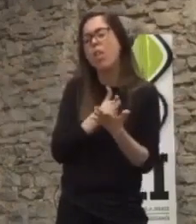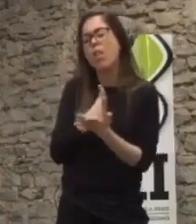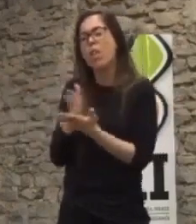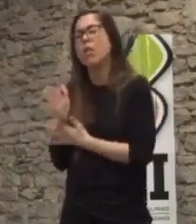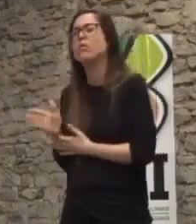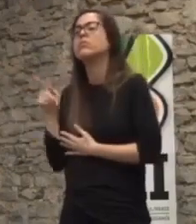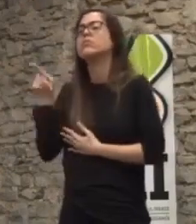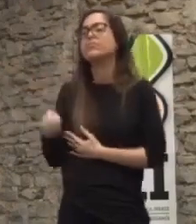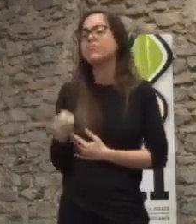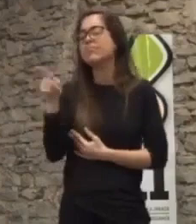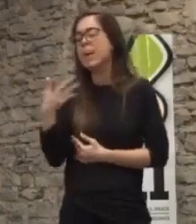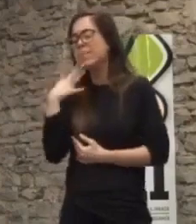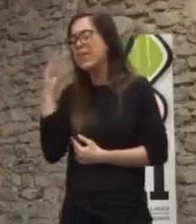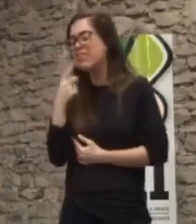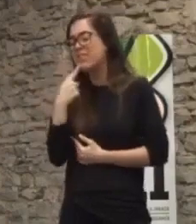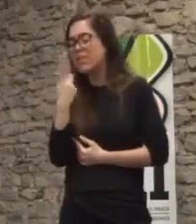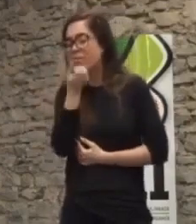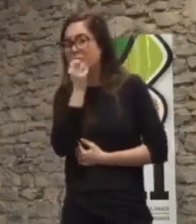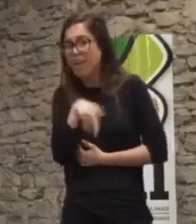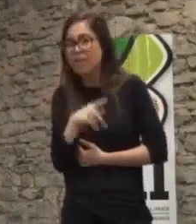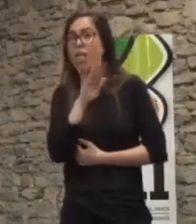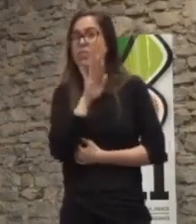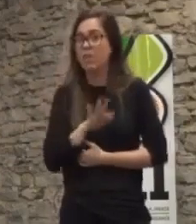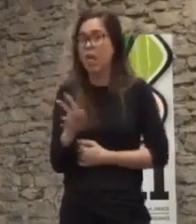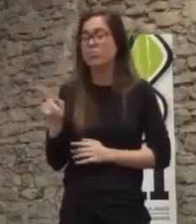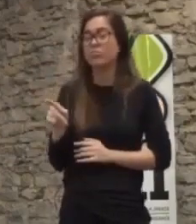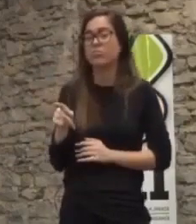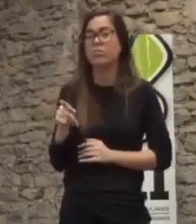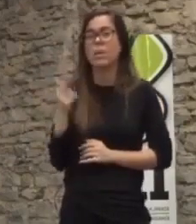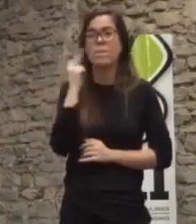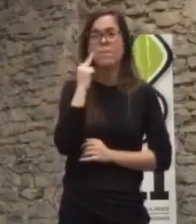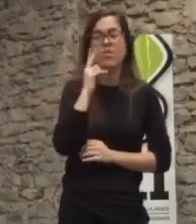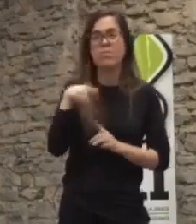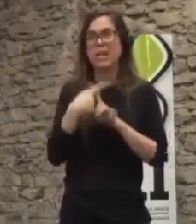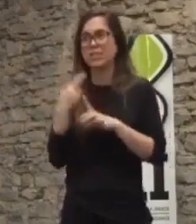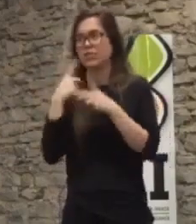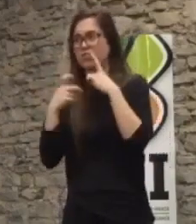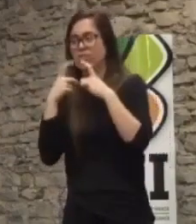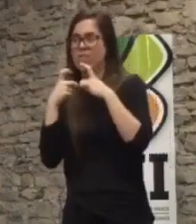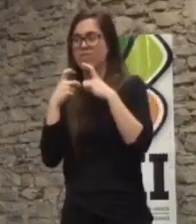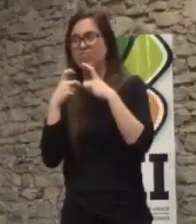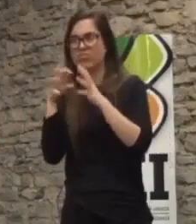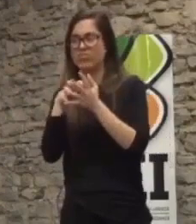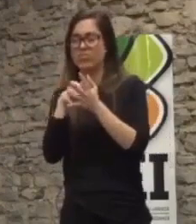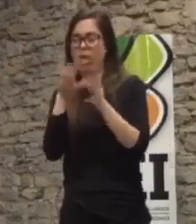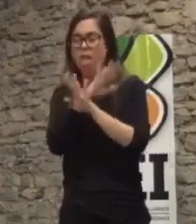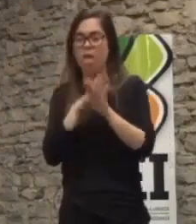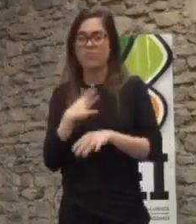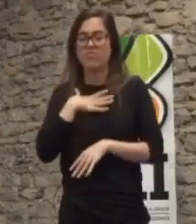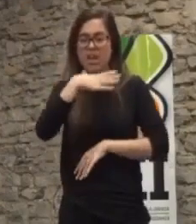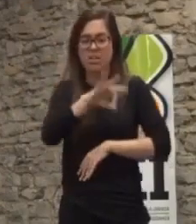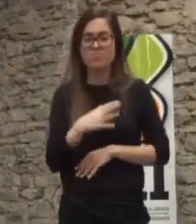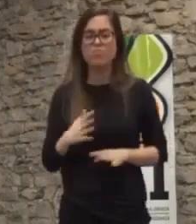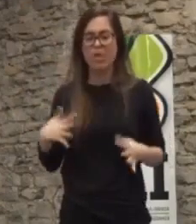fuentes fidedignas. Entonces, esta combinación de miedo y desinformación en algunos casos puede generar narrativas o